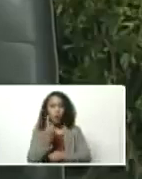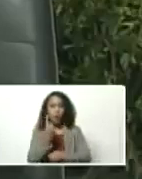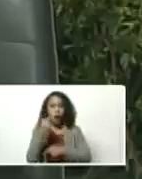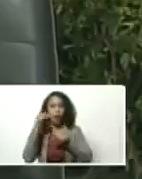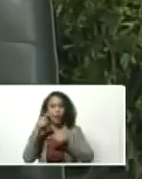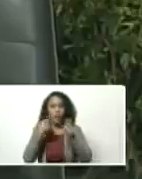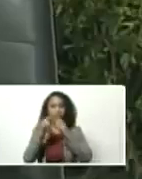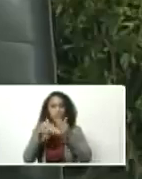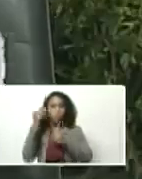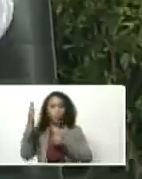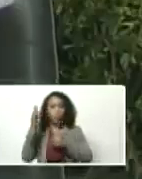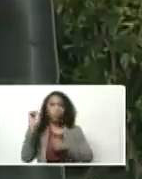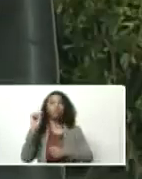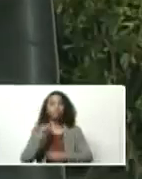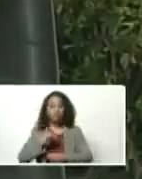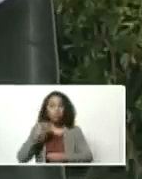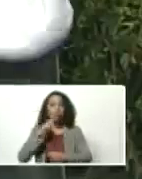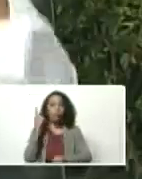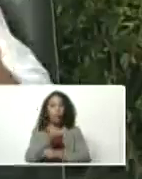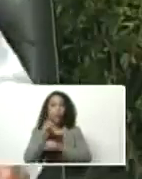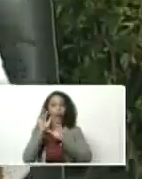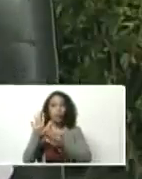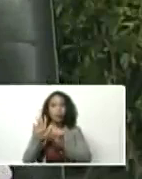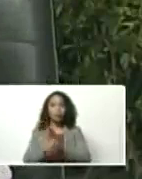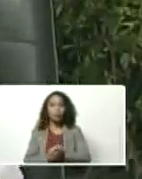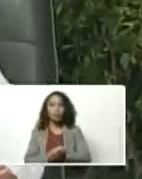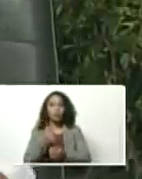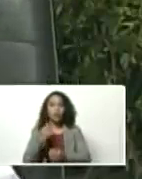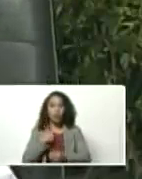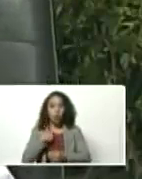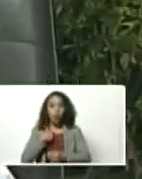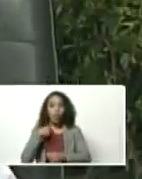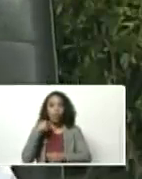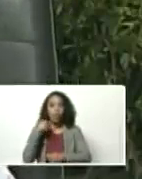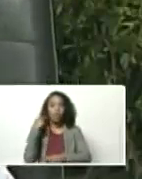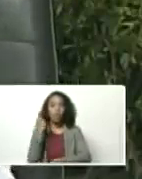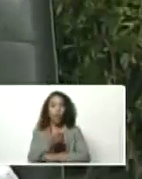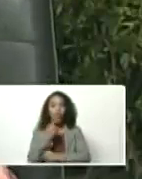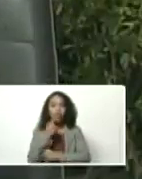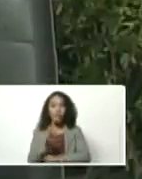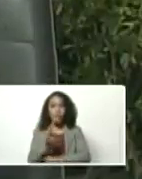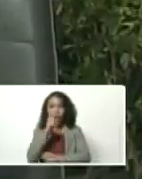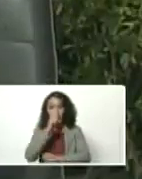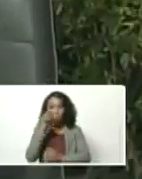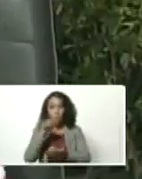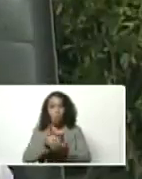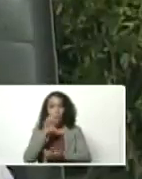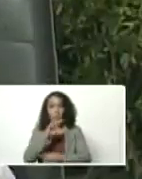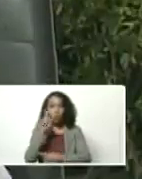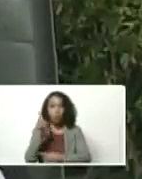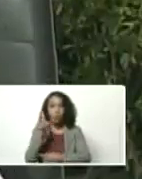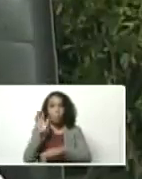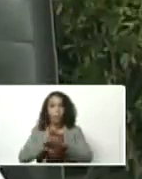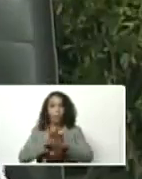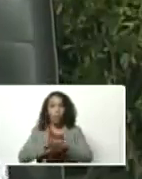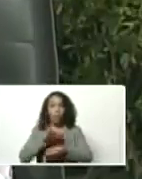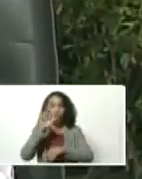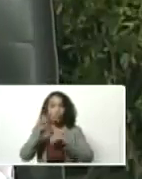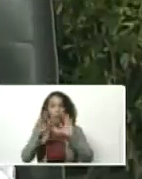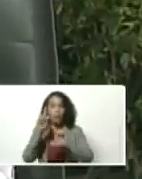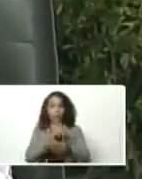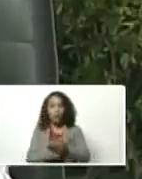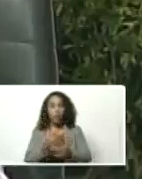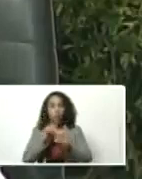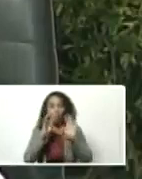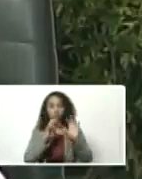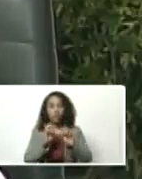exportadores asientan que debe ser así. Y yo debo resaltar que en el año 2021 pasamos de